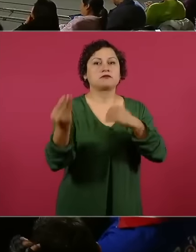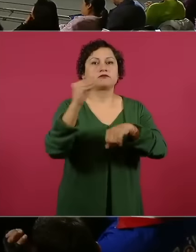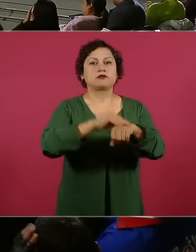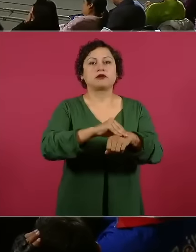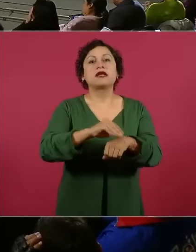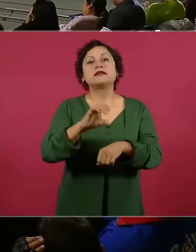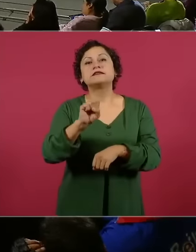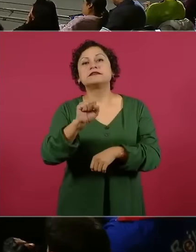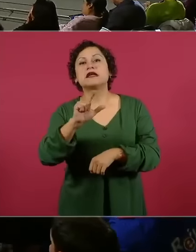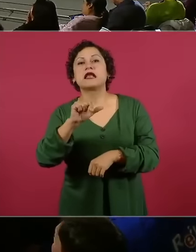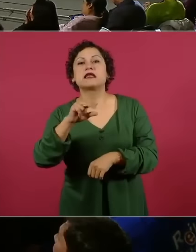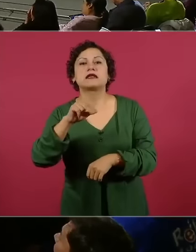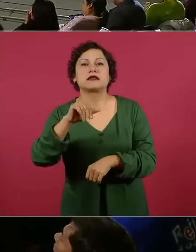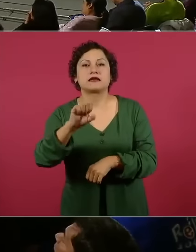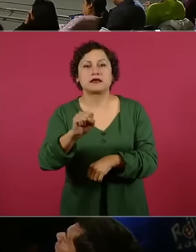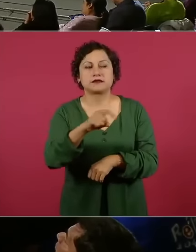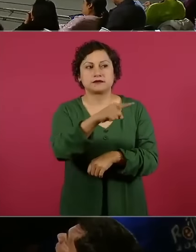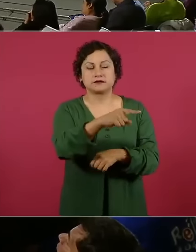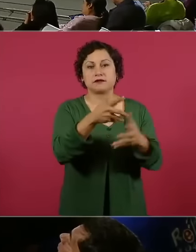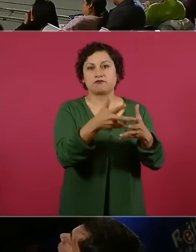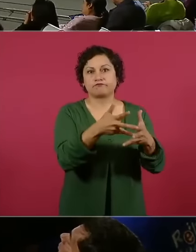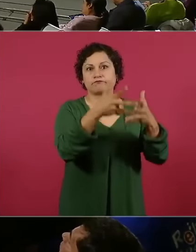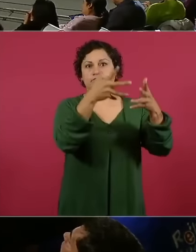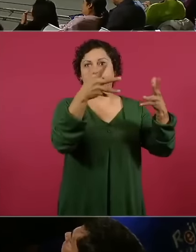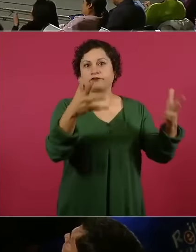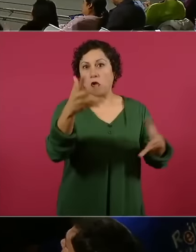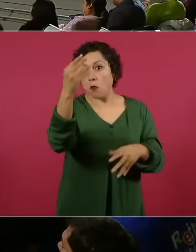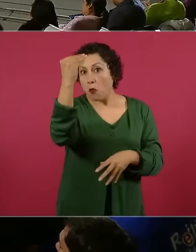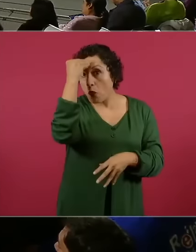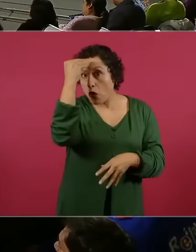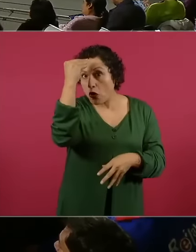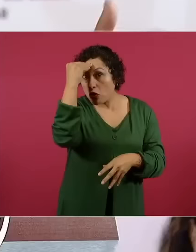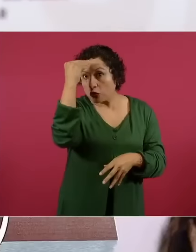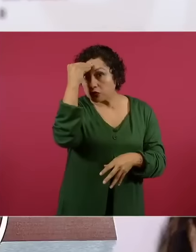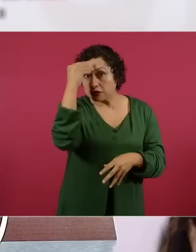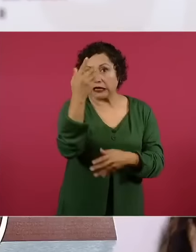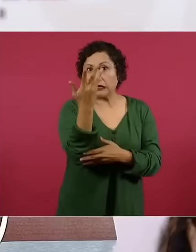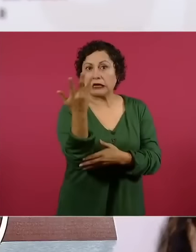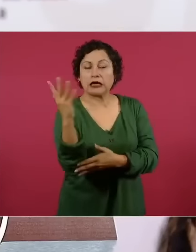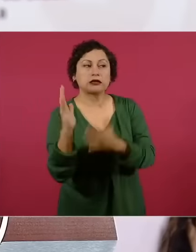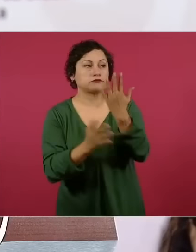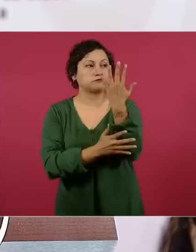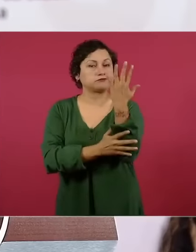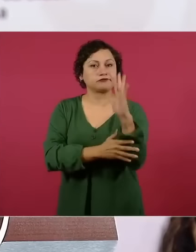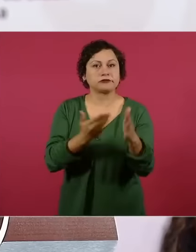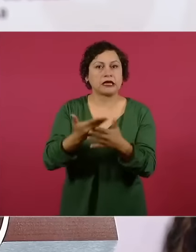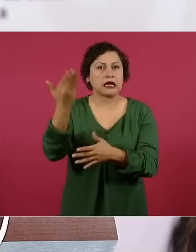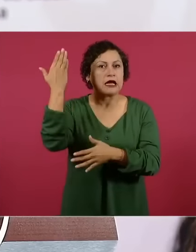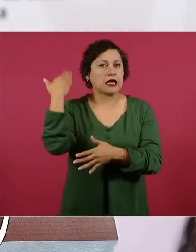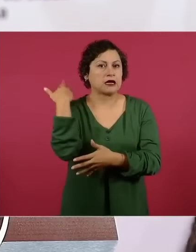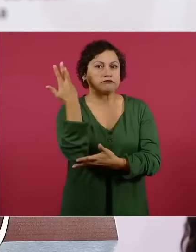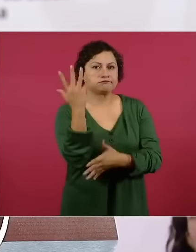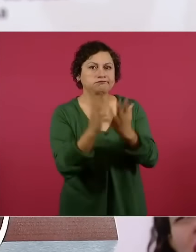pues ahí se amplió el bosque de Chapultepec, que es el parque más grande del mundo.